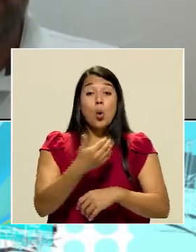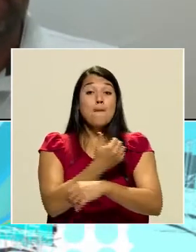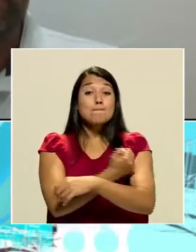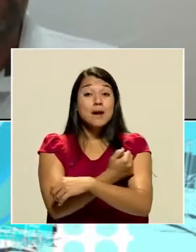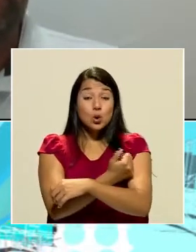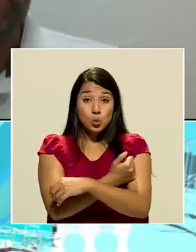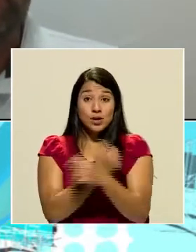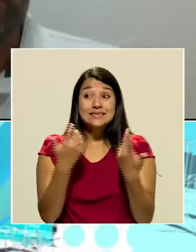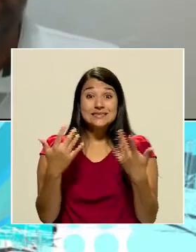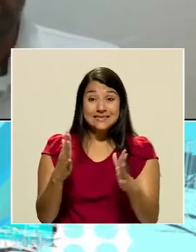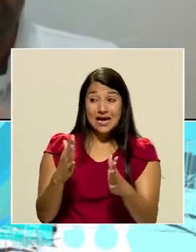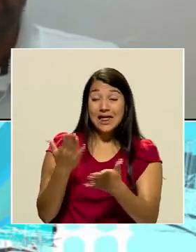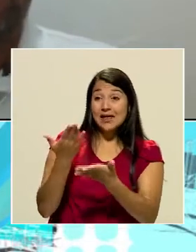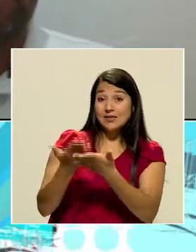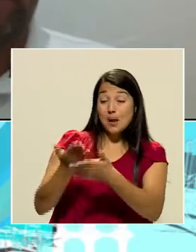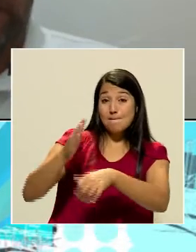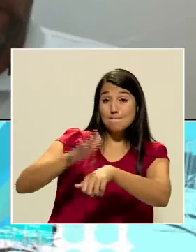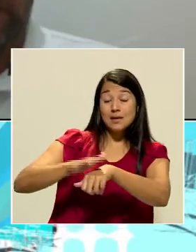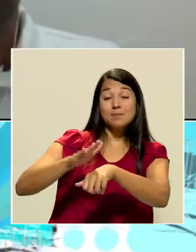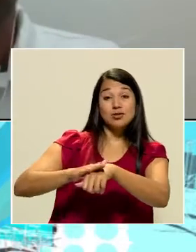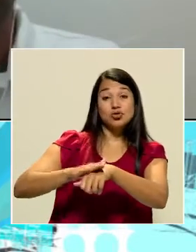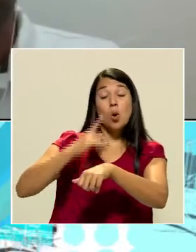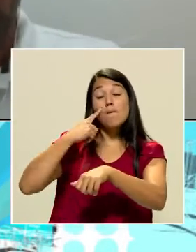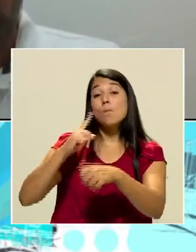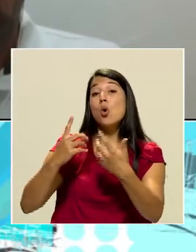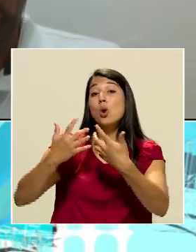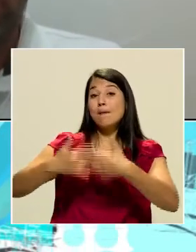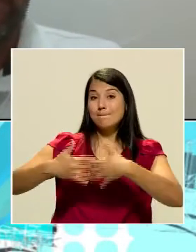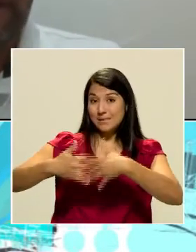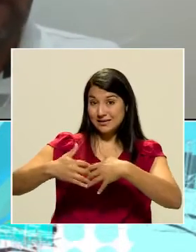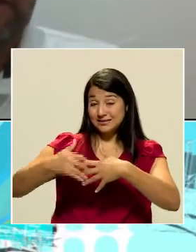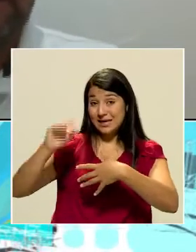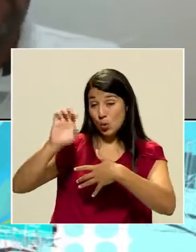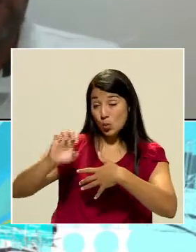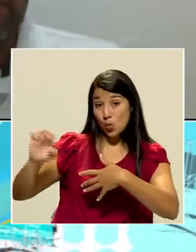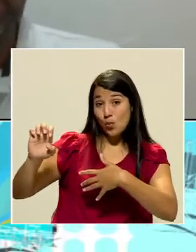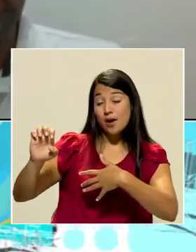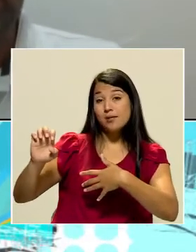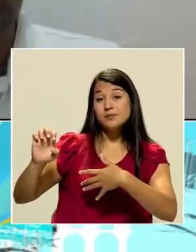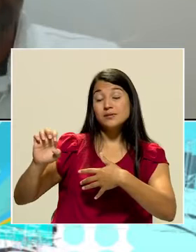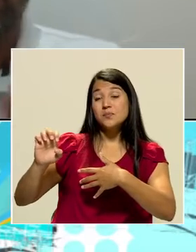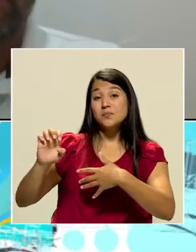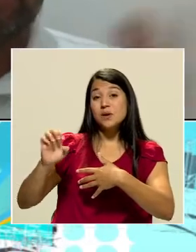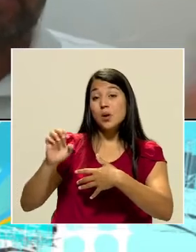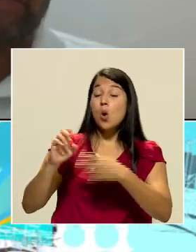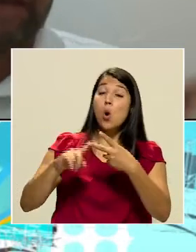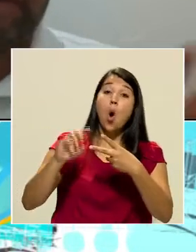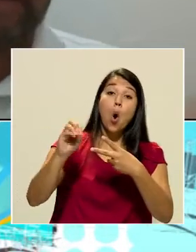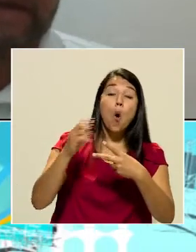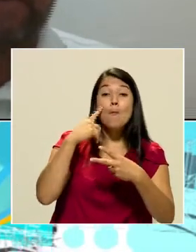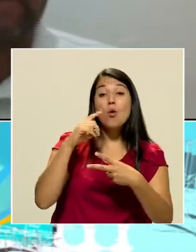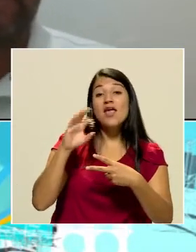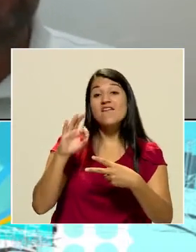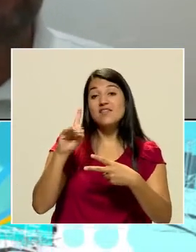les dé el visto bueno, ya sea por la Agencia Europea de los Medicamentos o por la